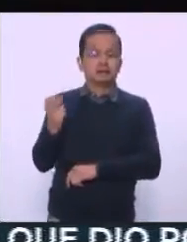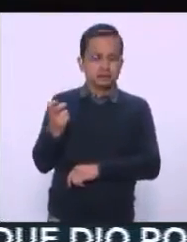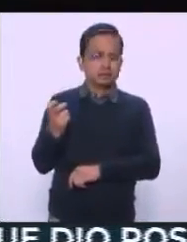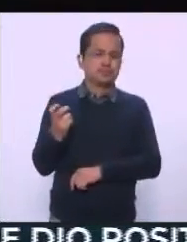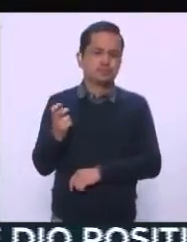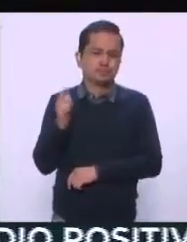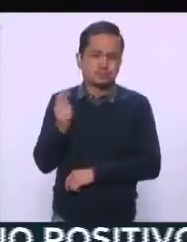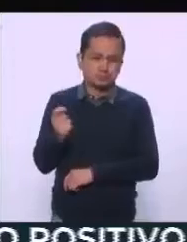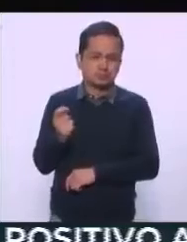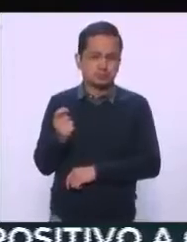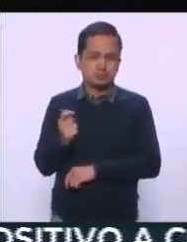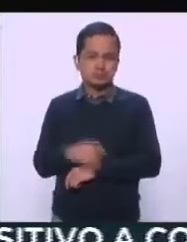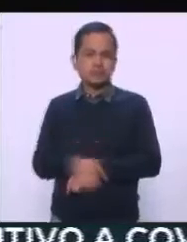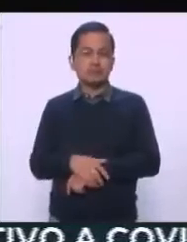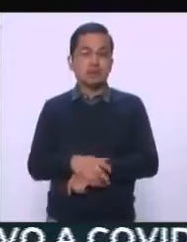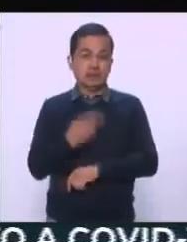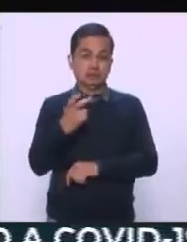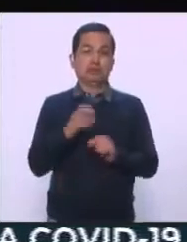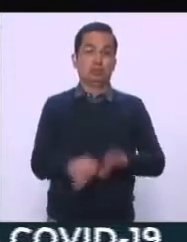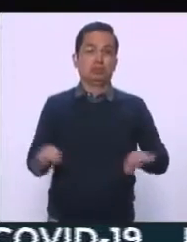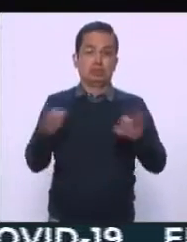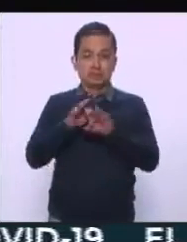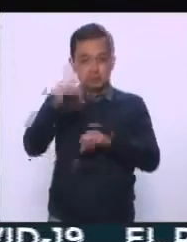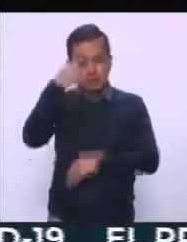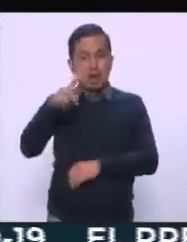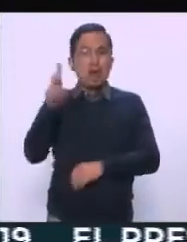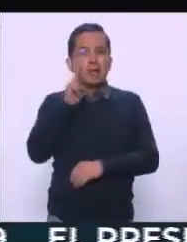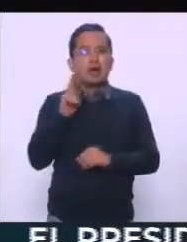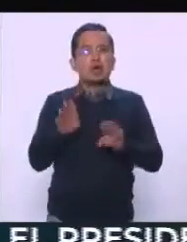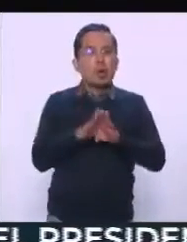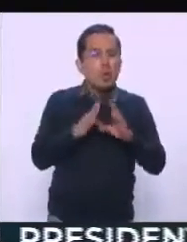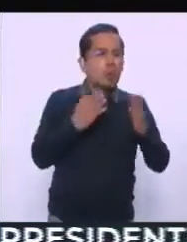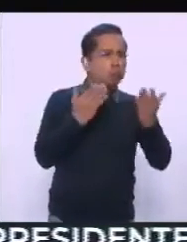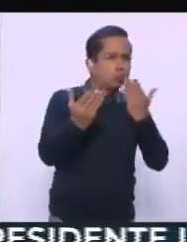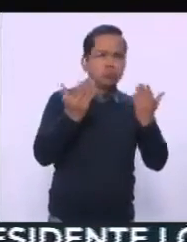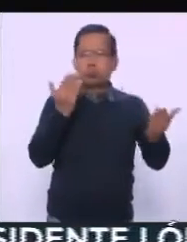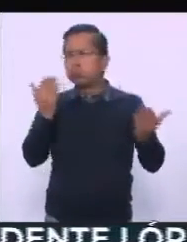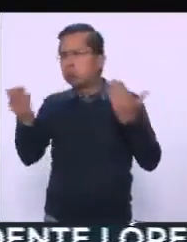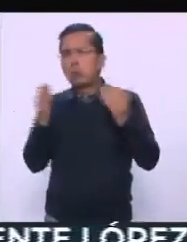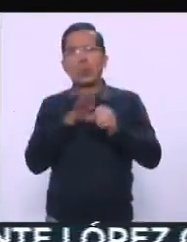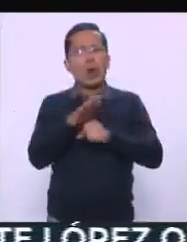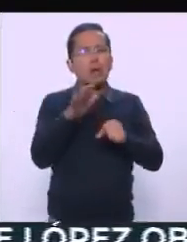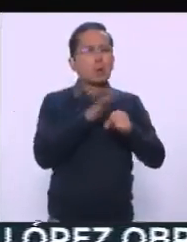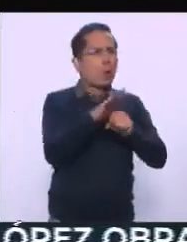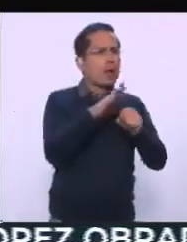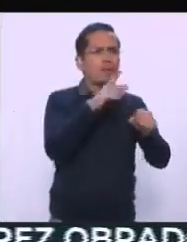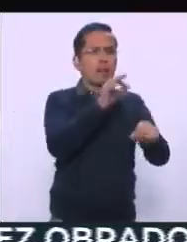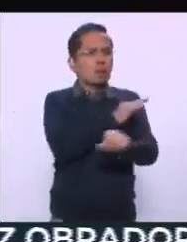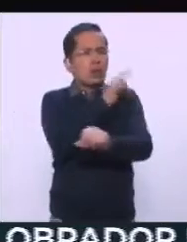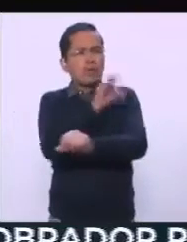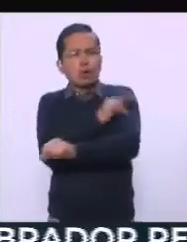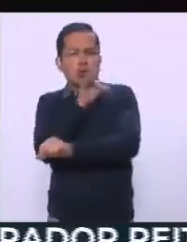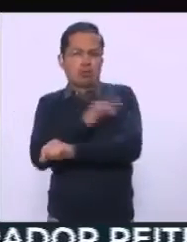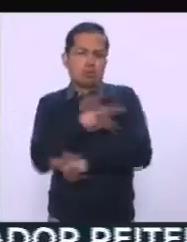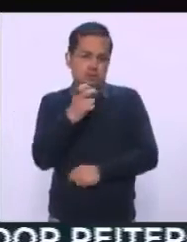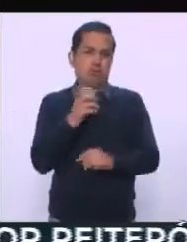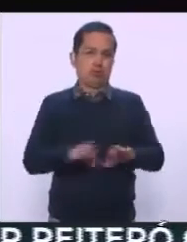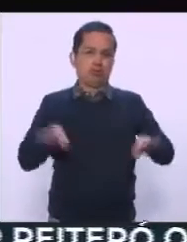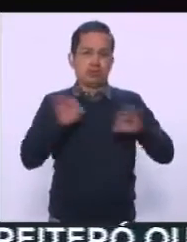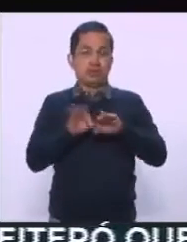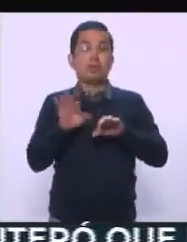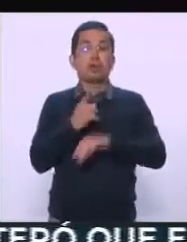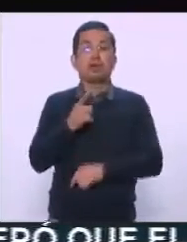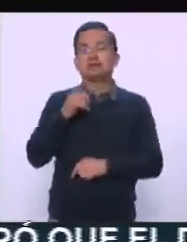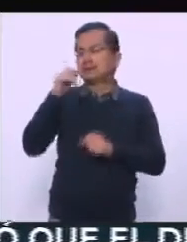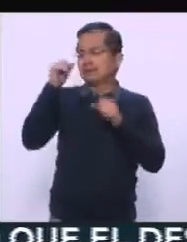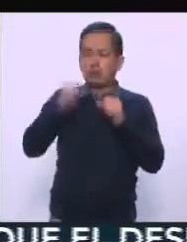que haya una gama amplia de oferta, sobre todo porque seguramente los países desarrollados van a